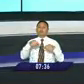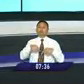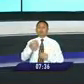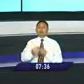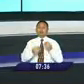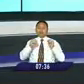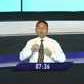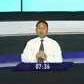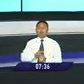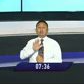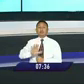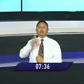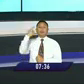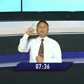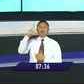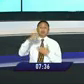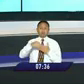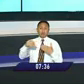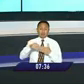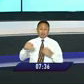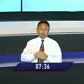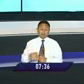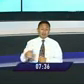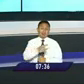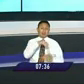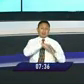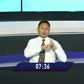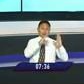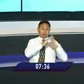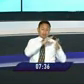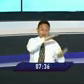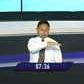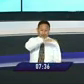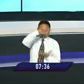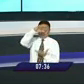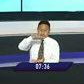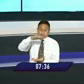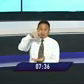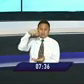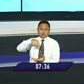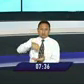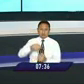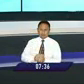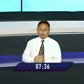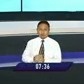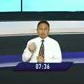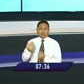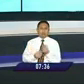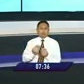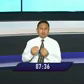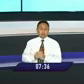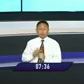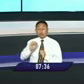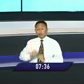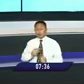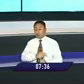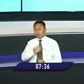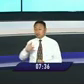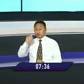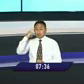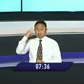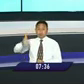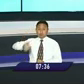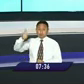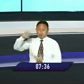realizar para que los 5 millones de dólares que fueron encontrados dentro de una vivienda perteneciente a una víctima de asesinato puedan pasar a las